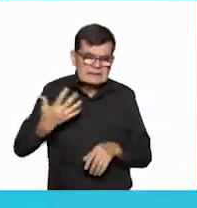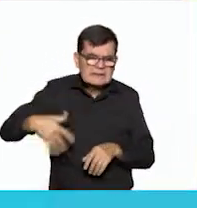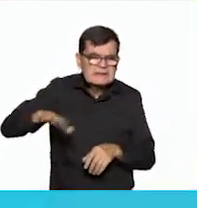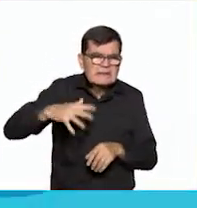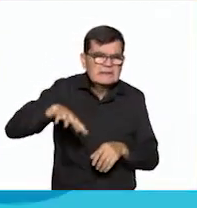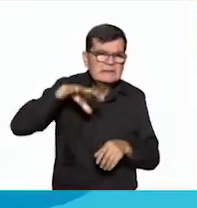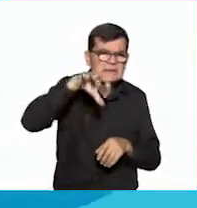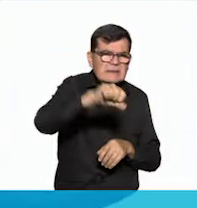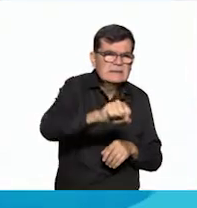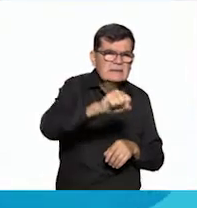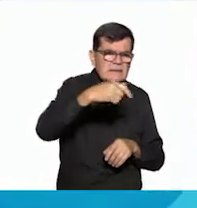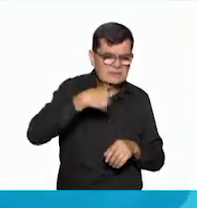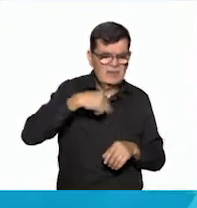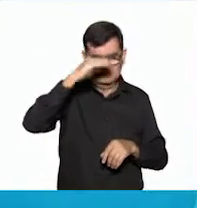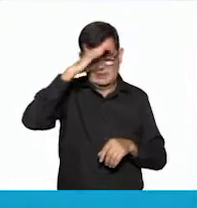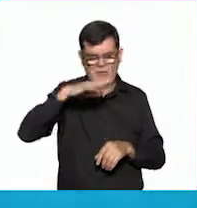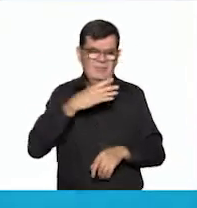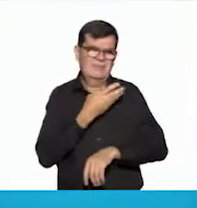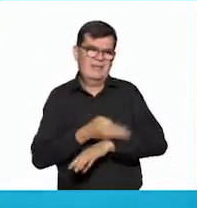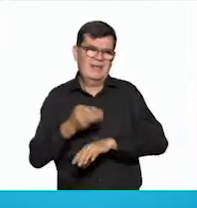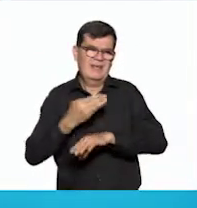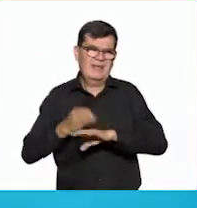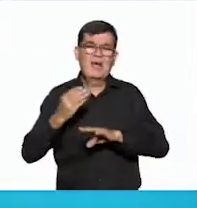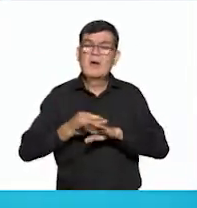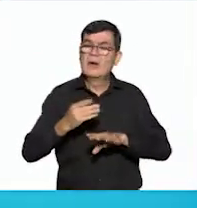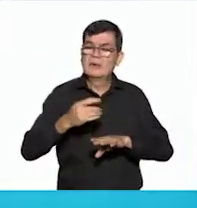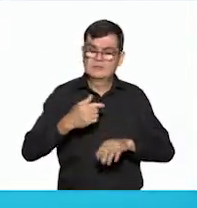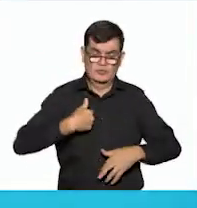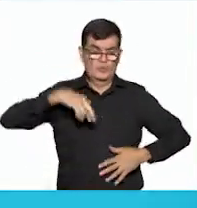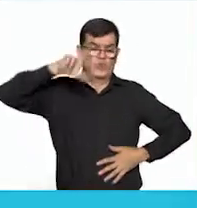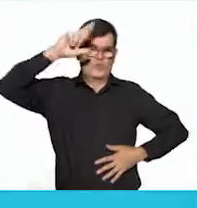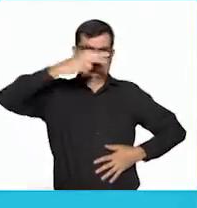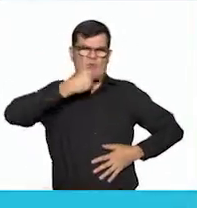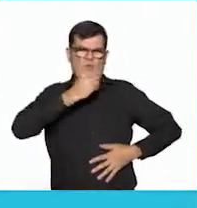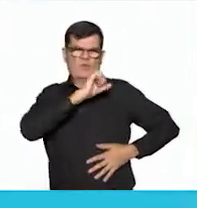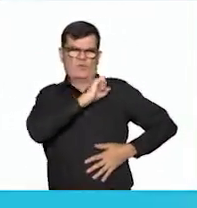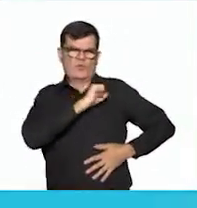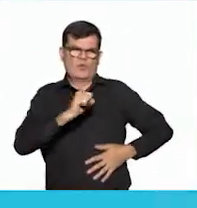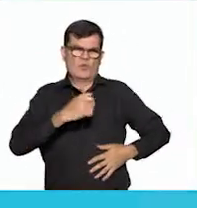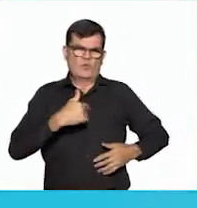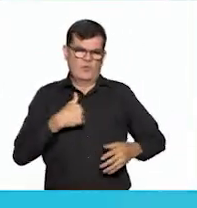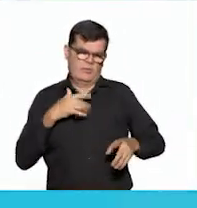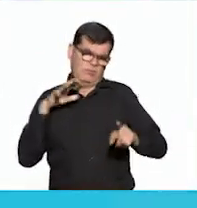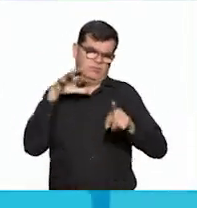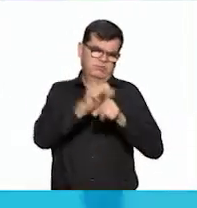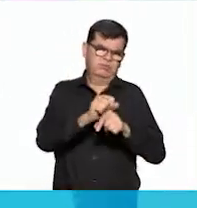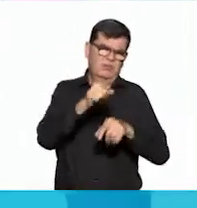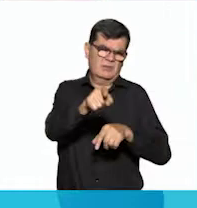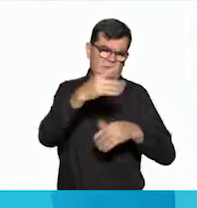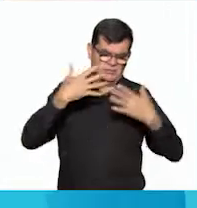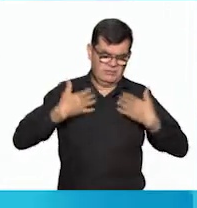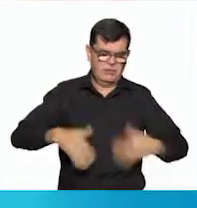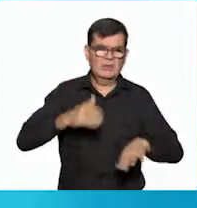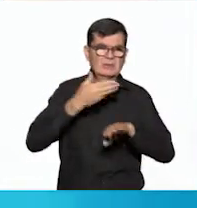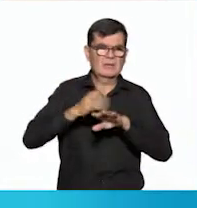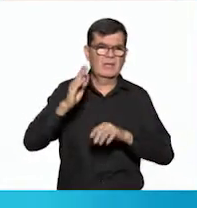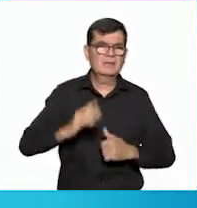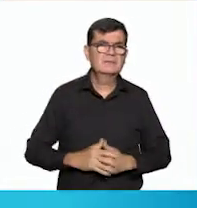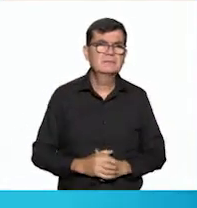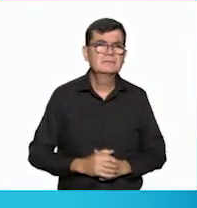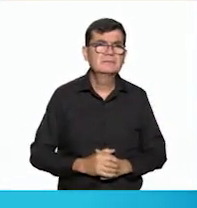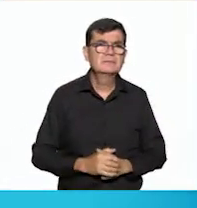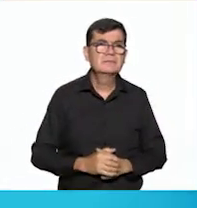que anda en pos de Doña Blanca? Yo soy ese jicotillo que anda en pos de Doña